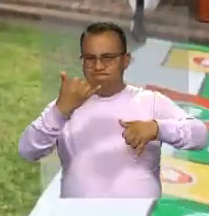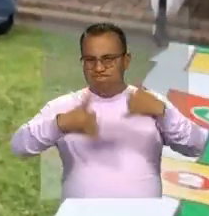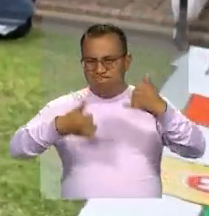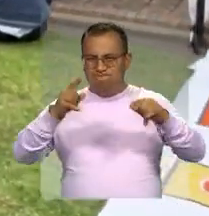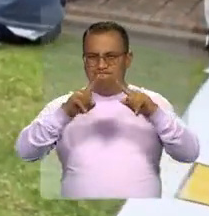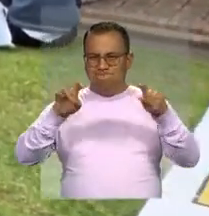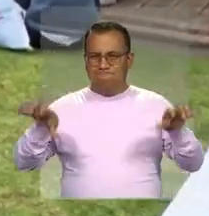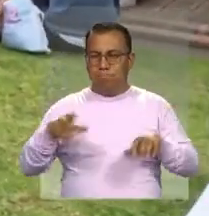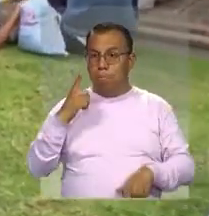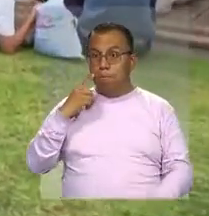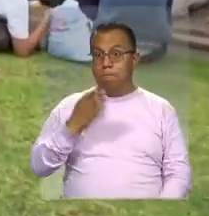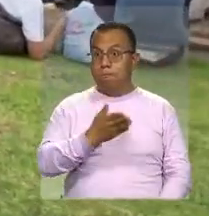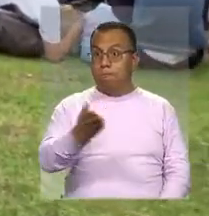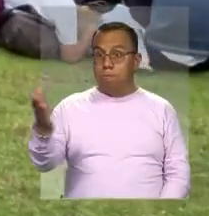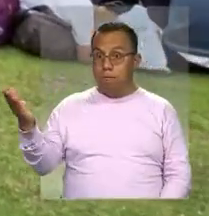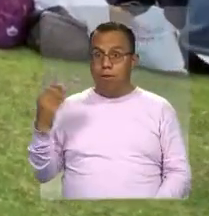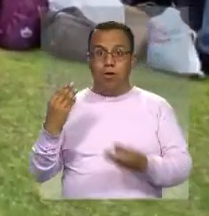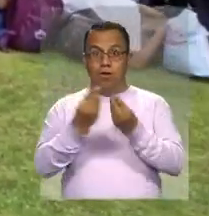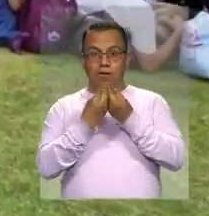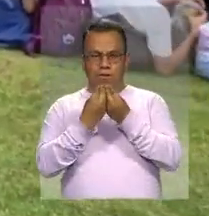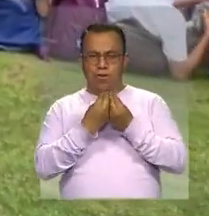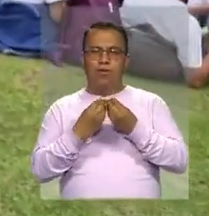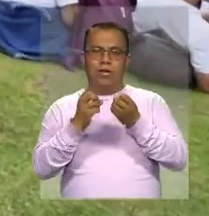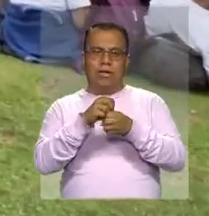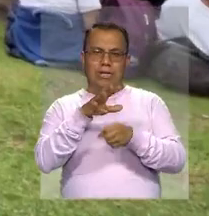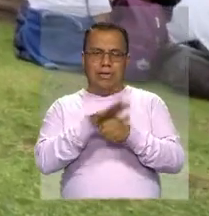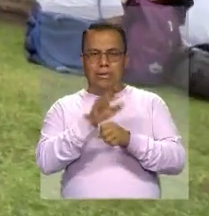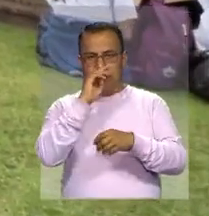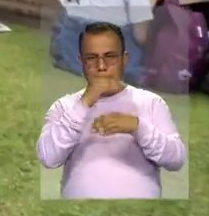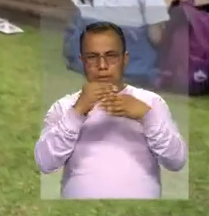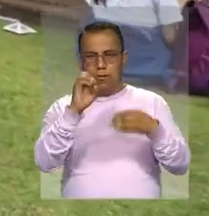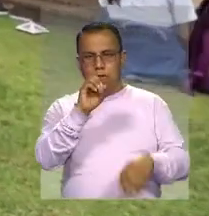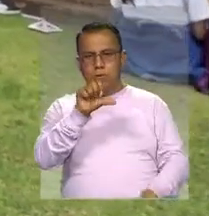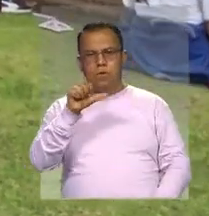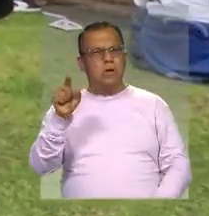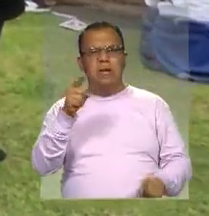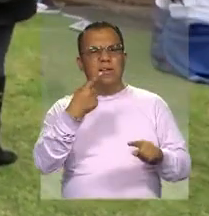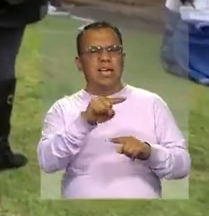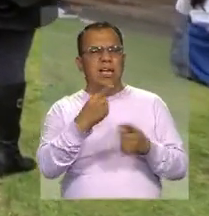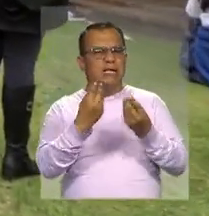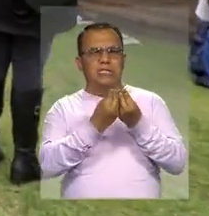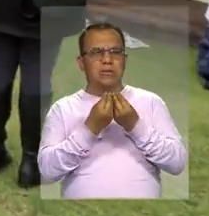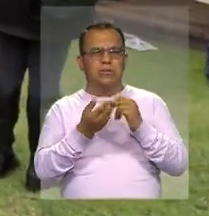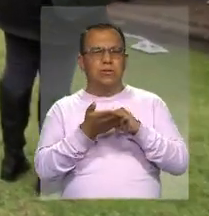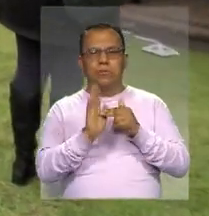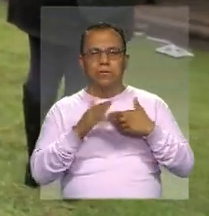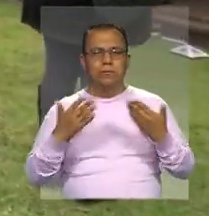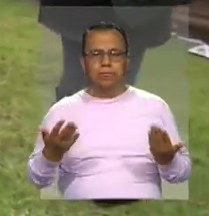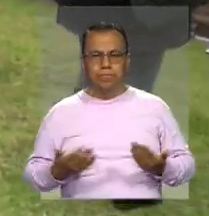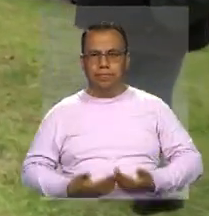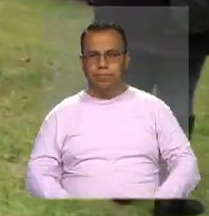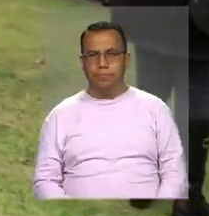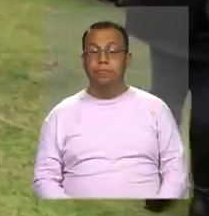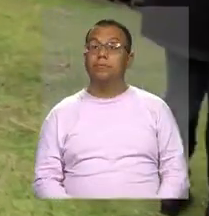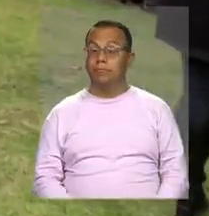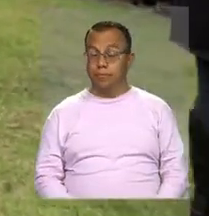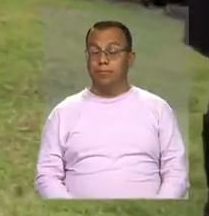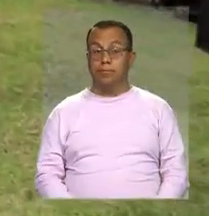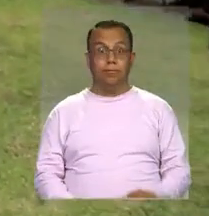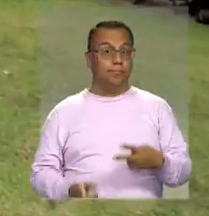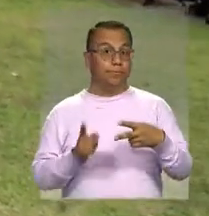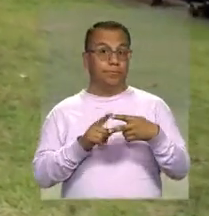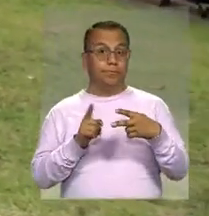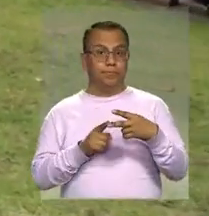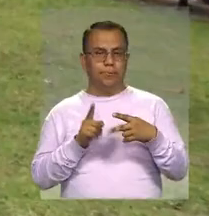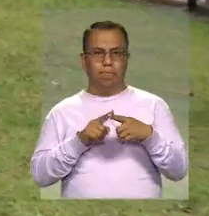En este lanzamiento también se instalará el Consejo Consultivo Distrital de Niñas, Niños y Adolescentes. ¿De qué se trata esto? ¿Qué significa esto para los niños? Bueno, hay dos cosas muy importantes.